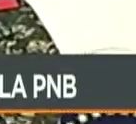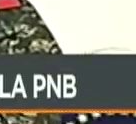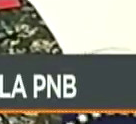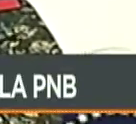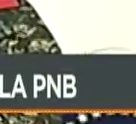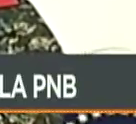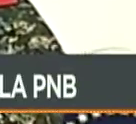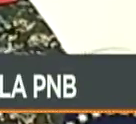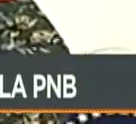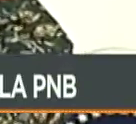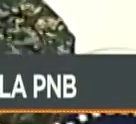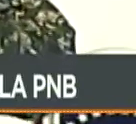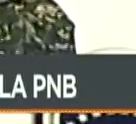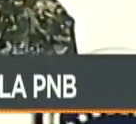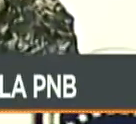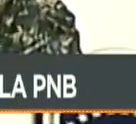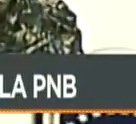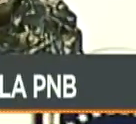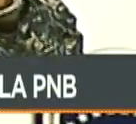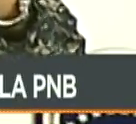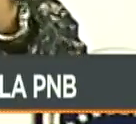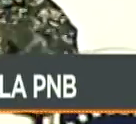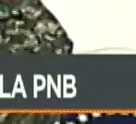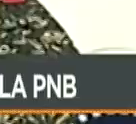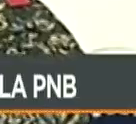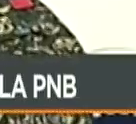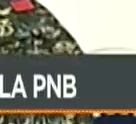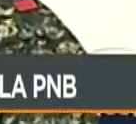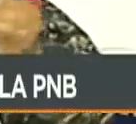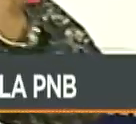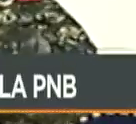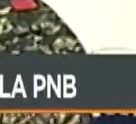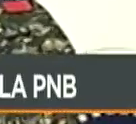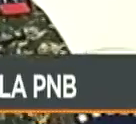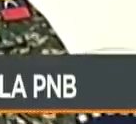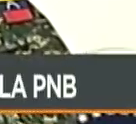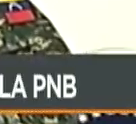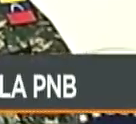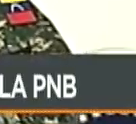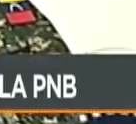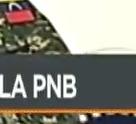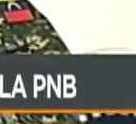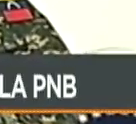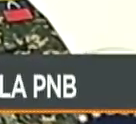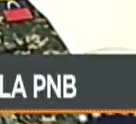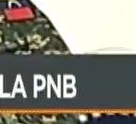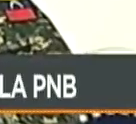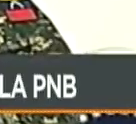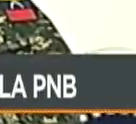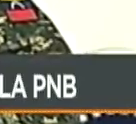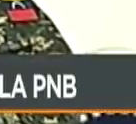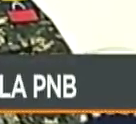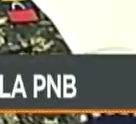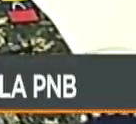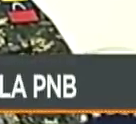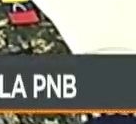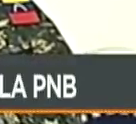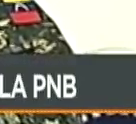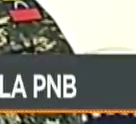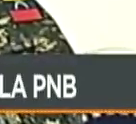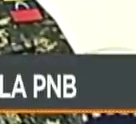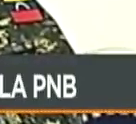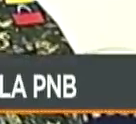Venezuela. Cultivarlo todos los días en todos los frentes de trabajo. Unir esfuerzos. Solo nosotros